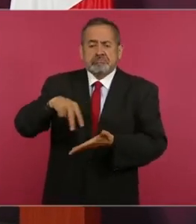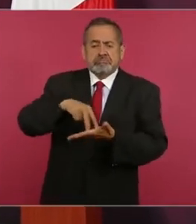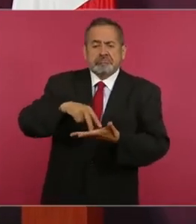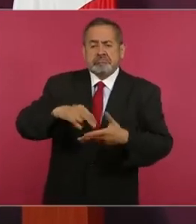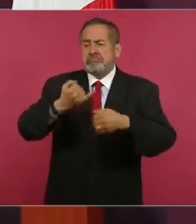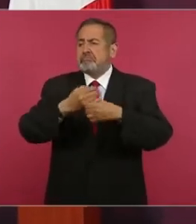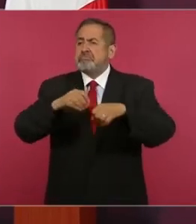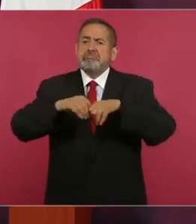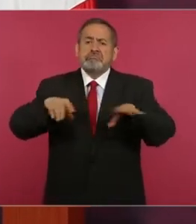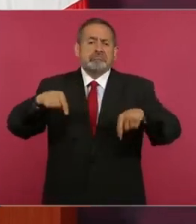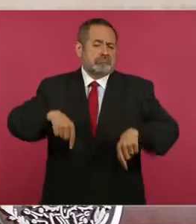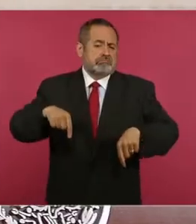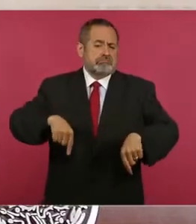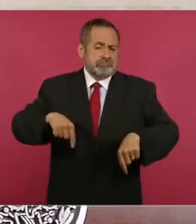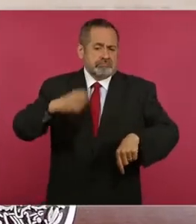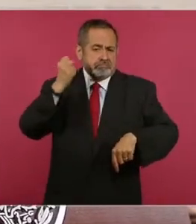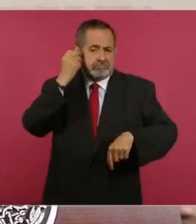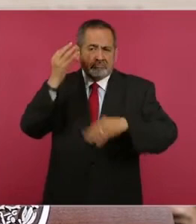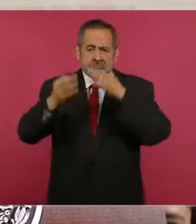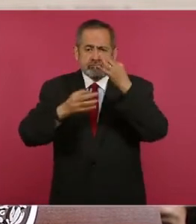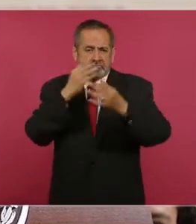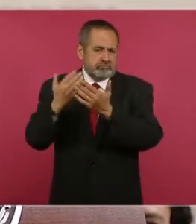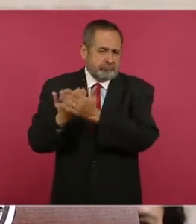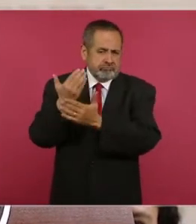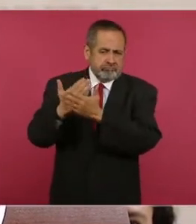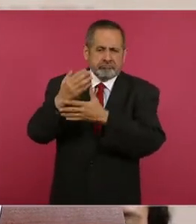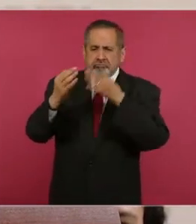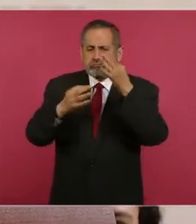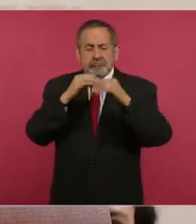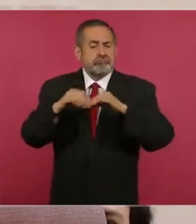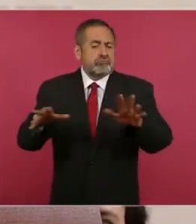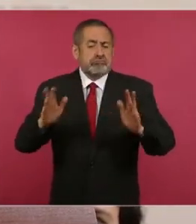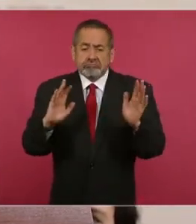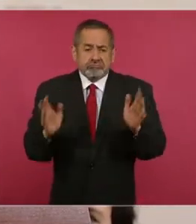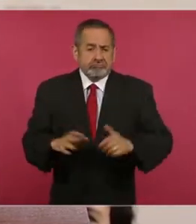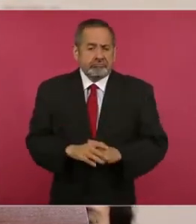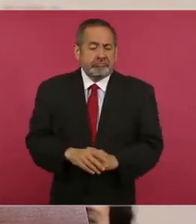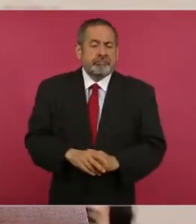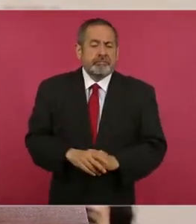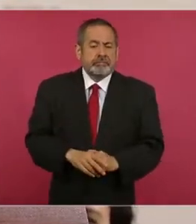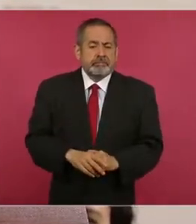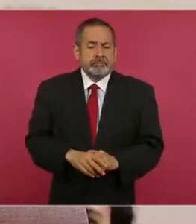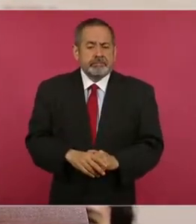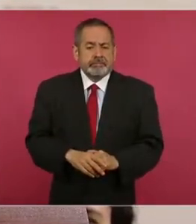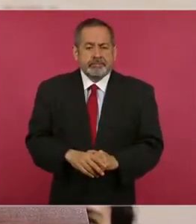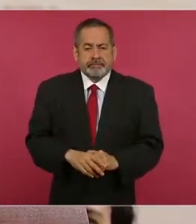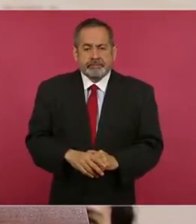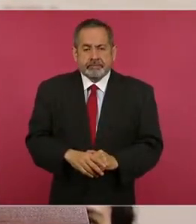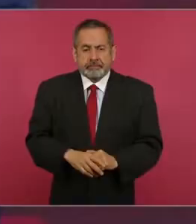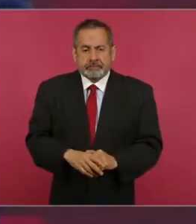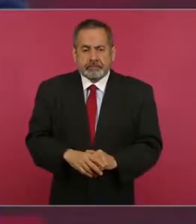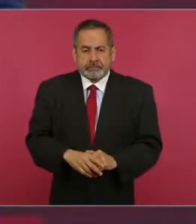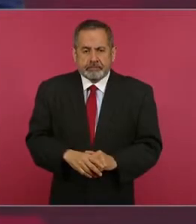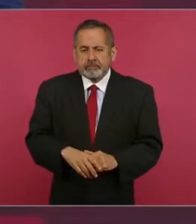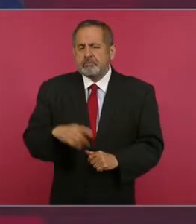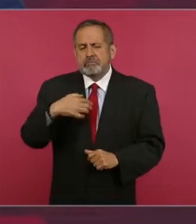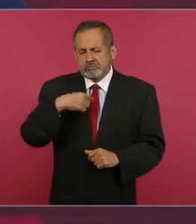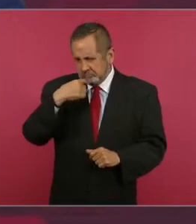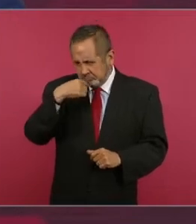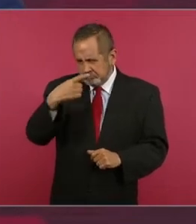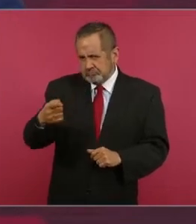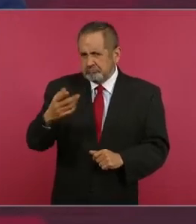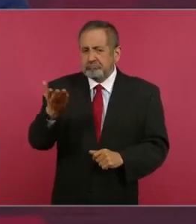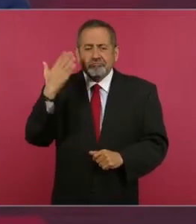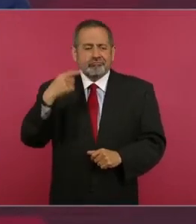esta conferencia, de que habían manipulado